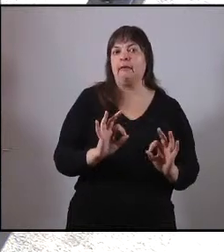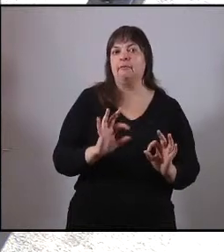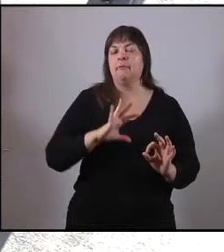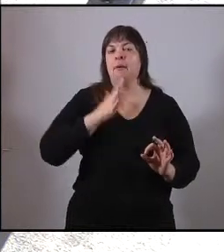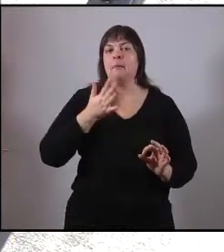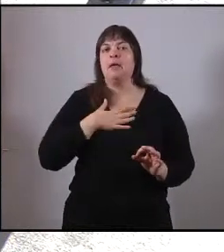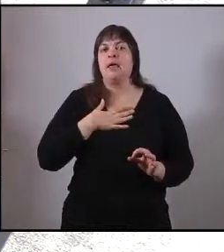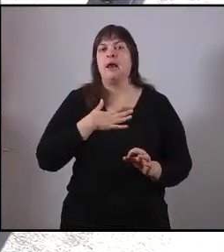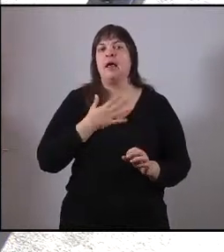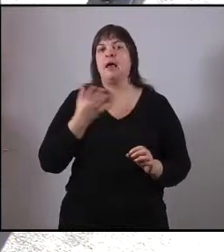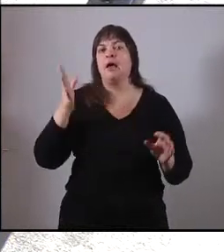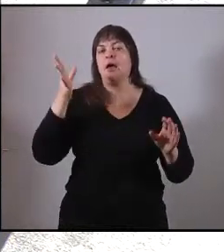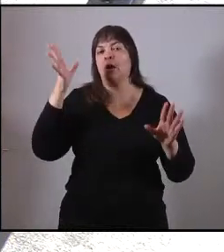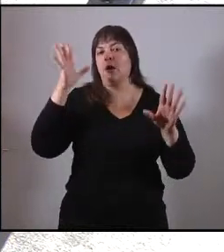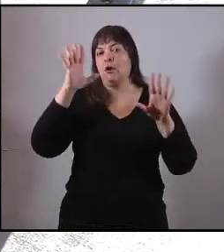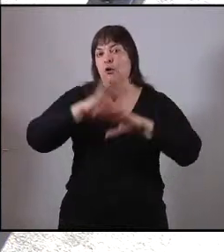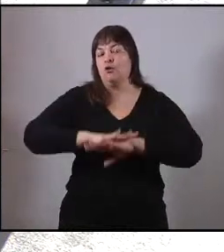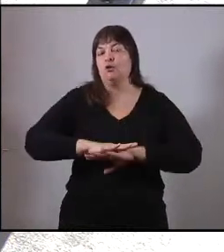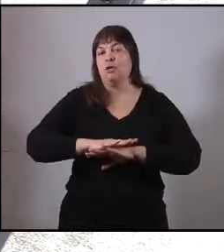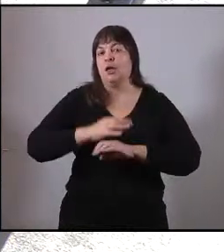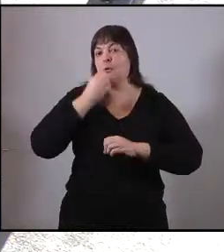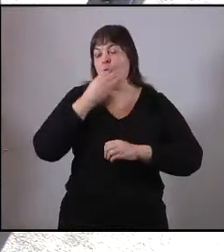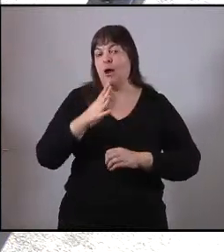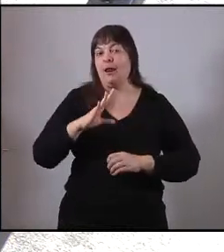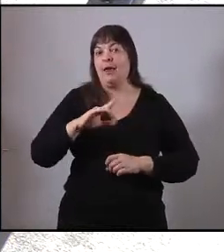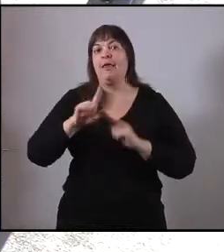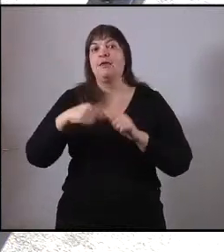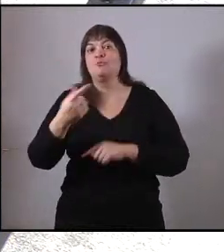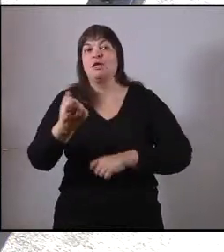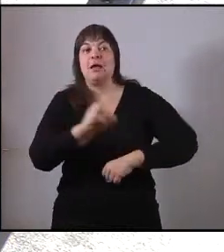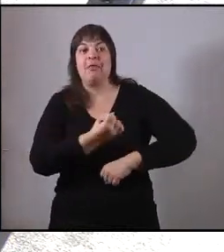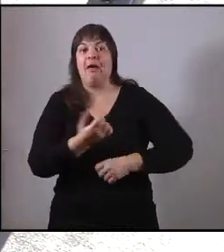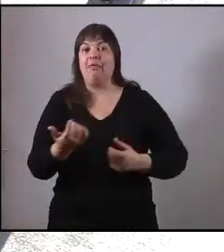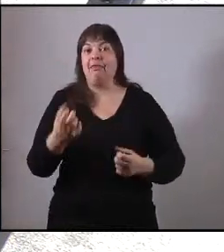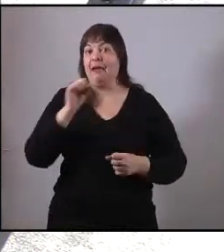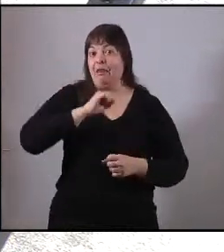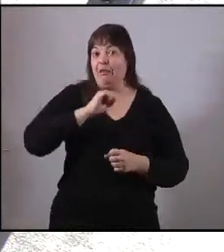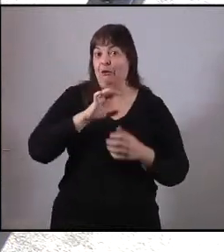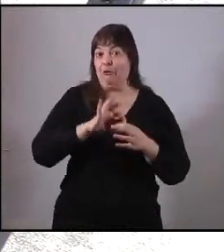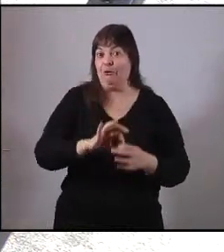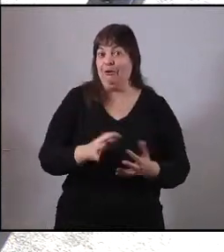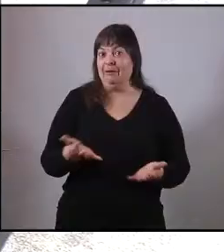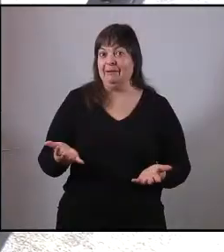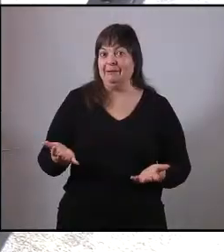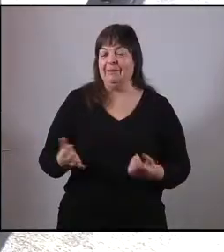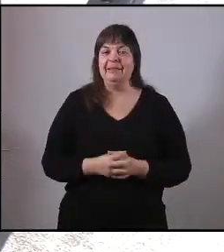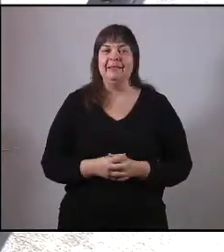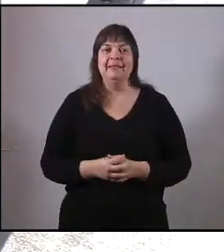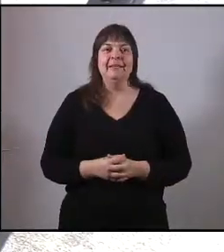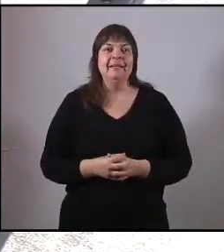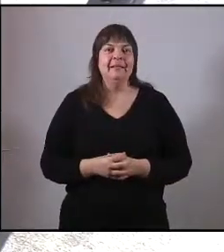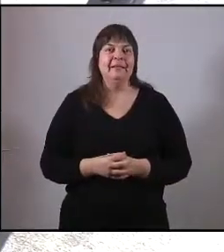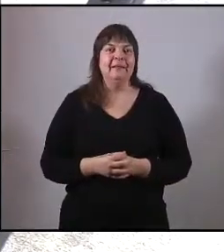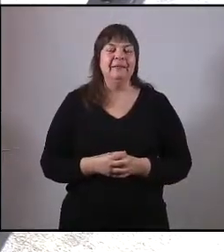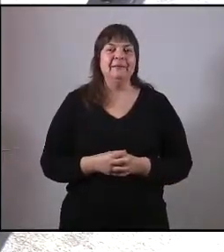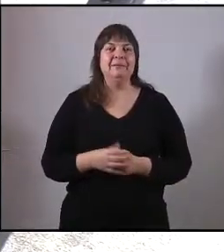Nochebuena, pasado Navidad, como dice la canción. Me pide el cuerpo completar la frase. Entonces,